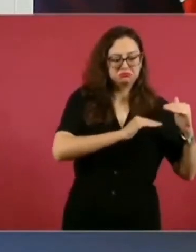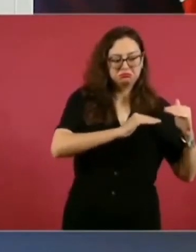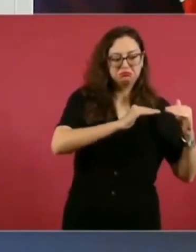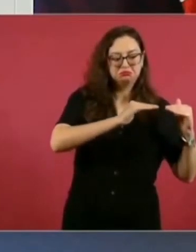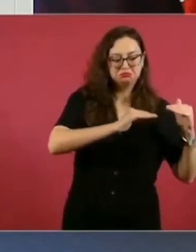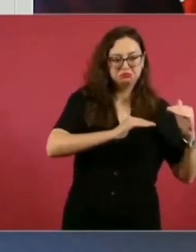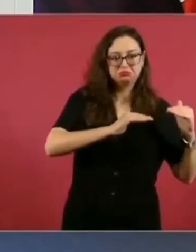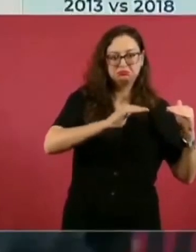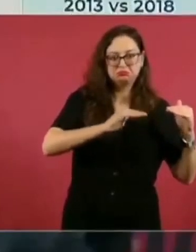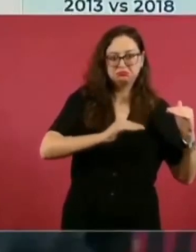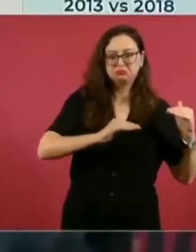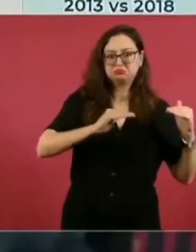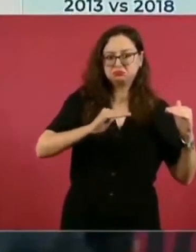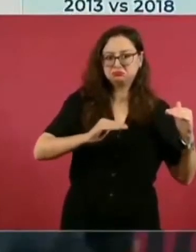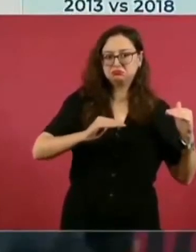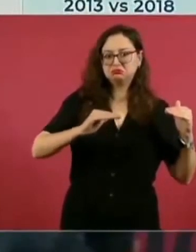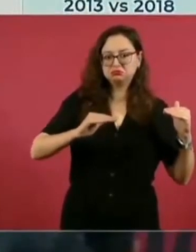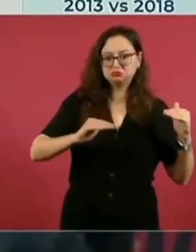$10,000